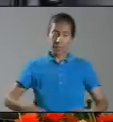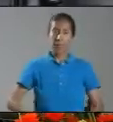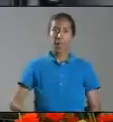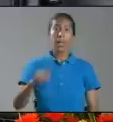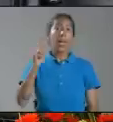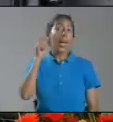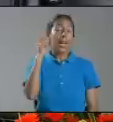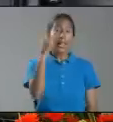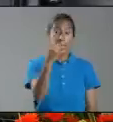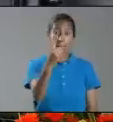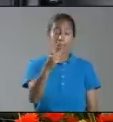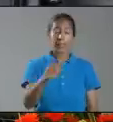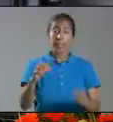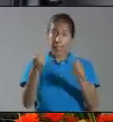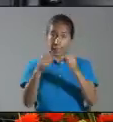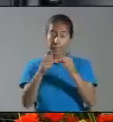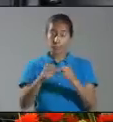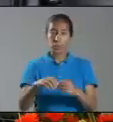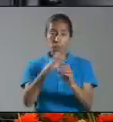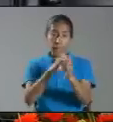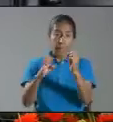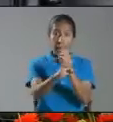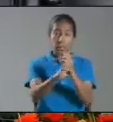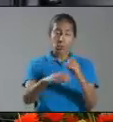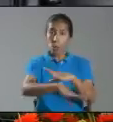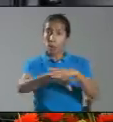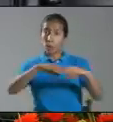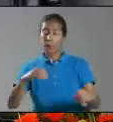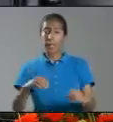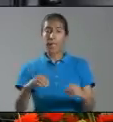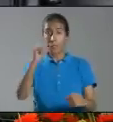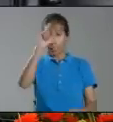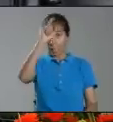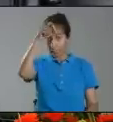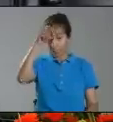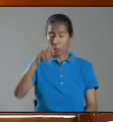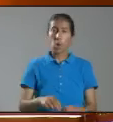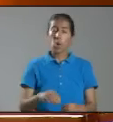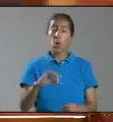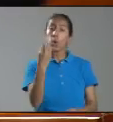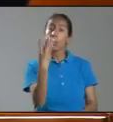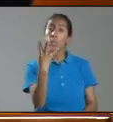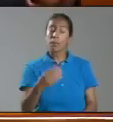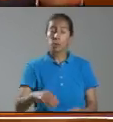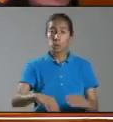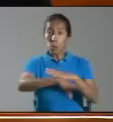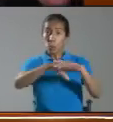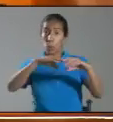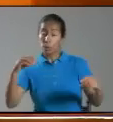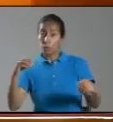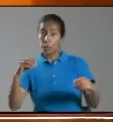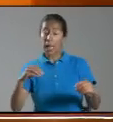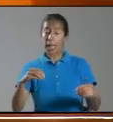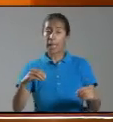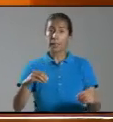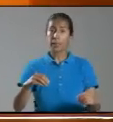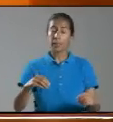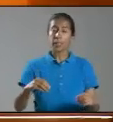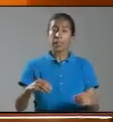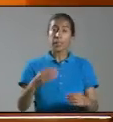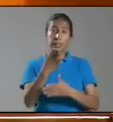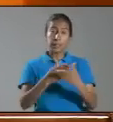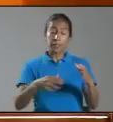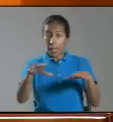Génesis y la creación, Éxodo cuando salen de Egipto, Números y Deuteronomio cuando están en el desierto y hacen el